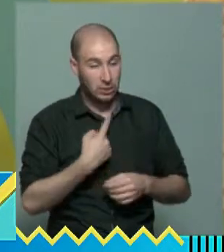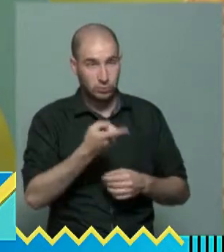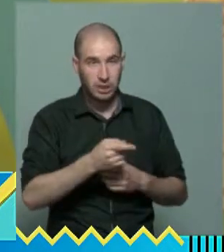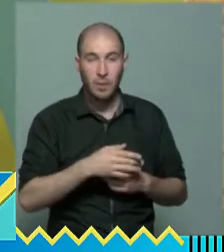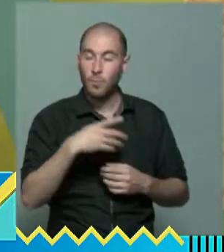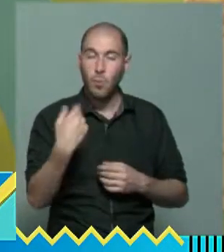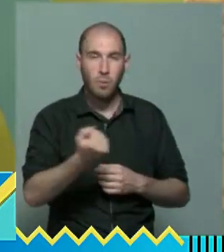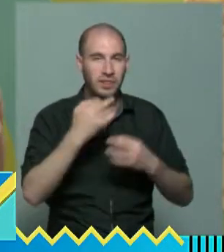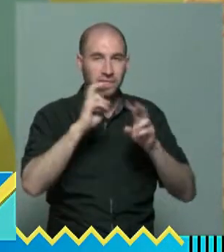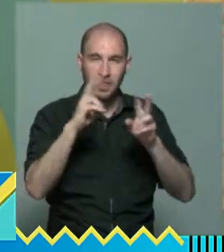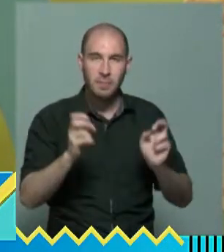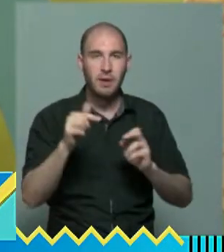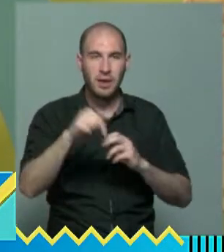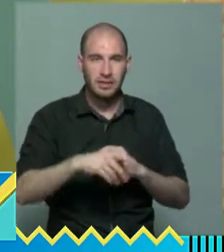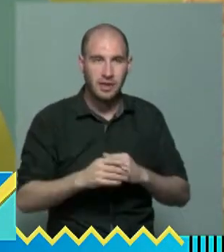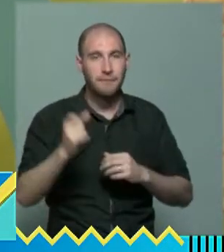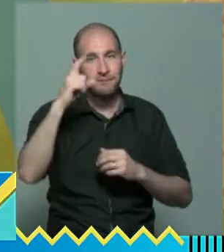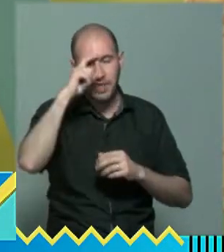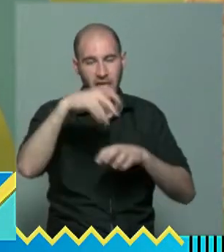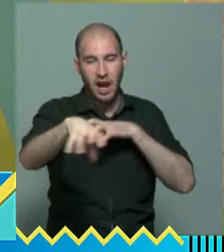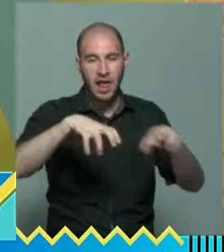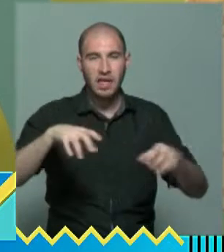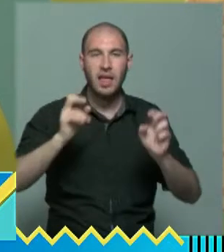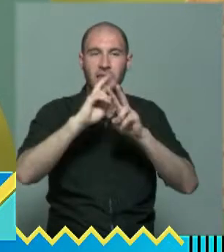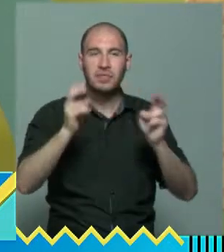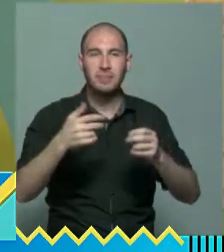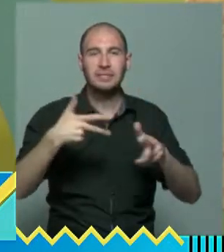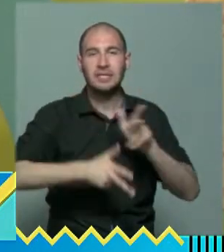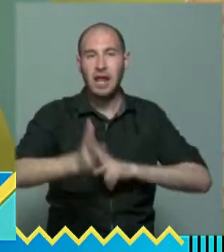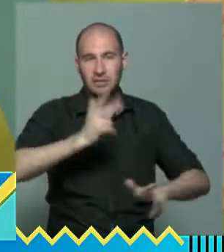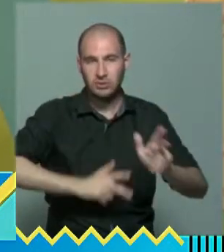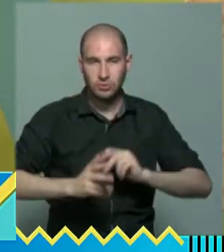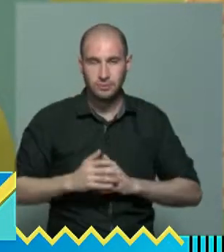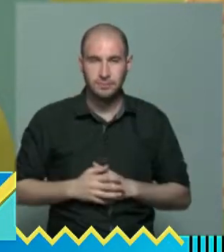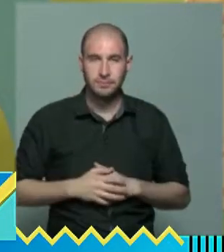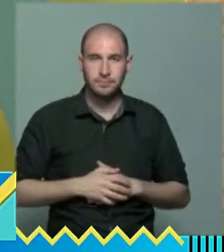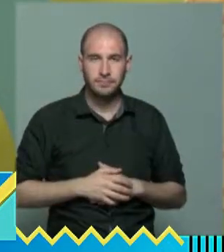es tan bueno el tema de federalizar el tema del tránsito.